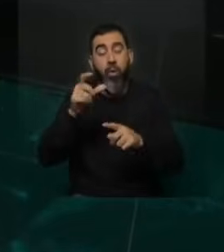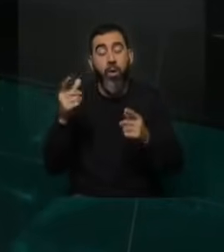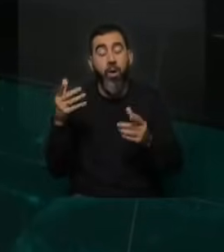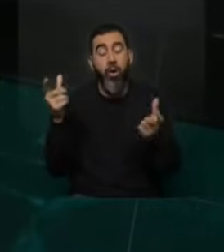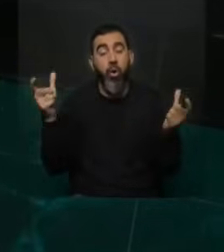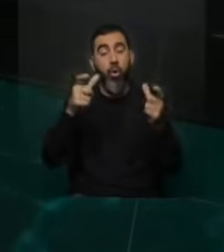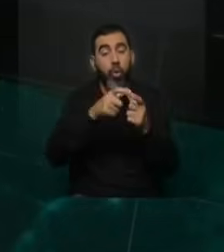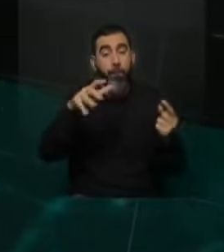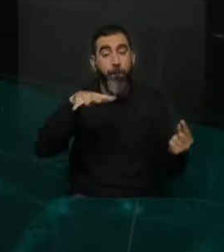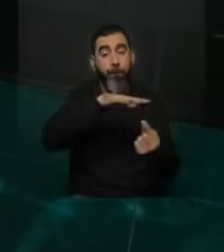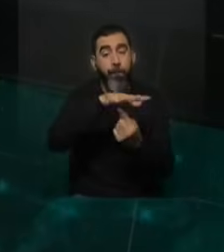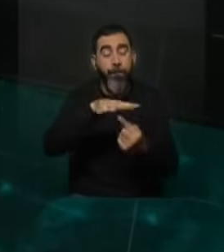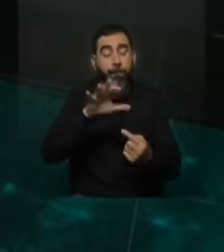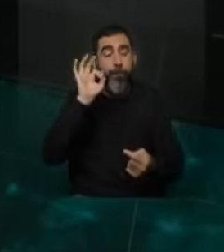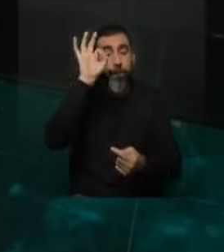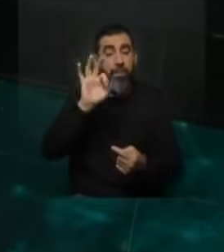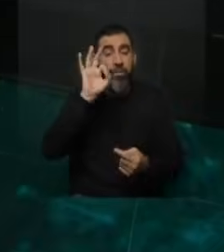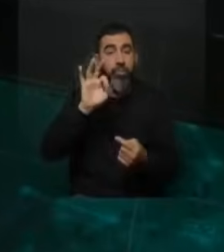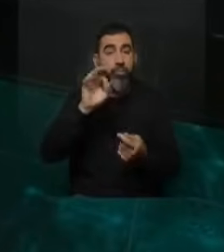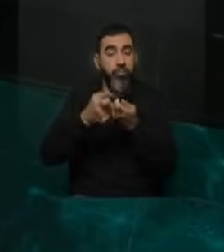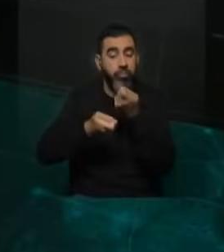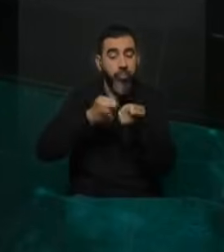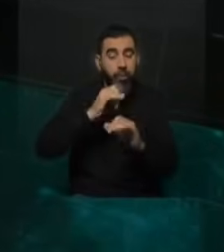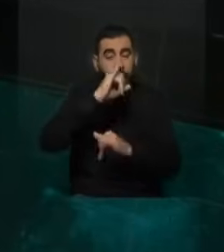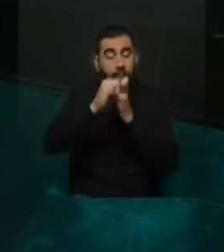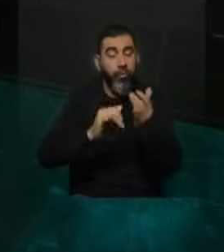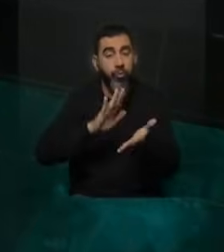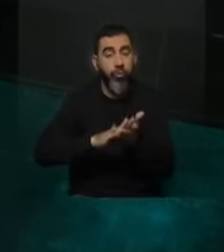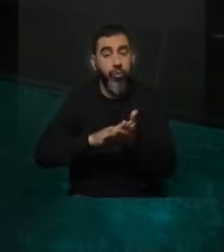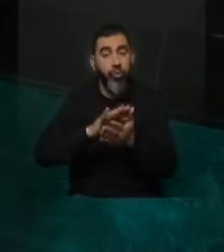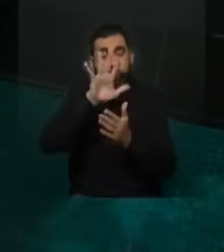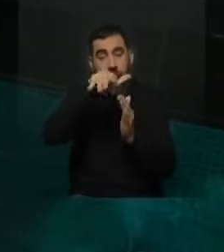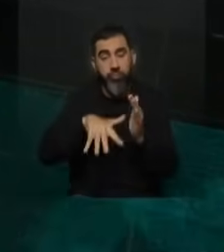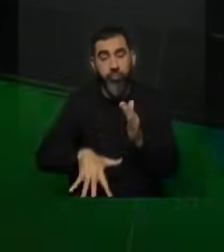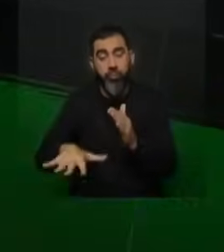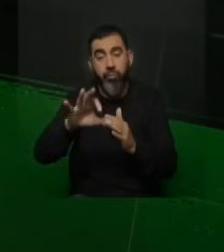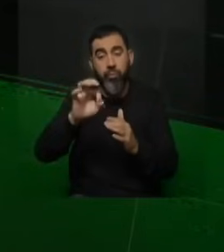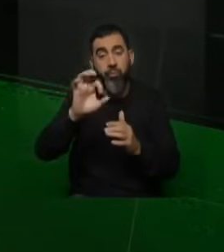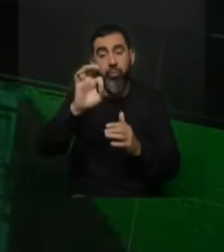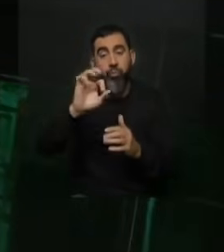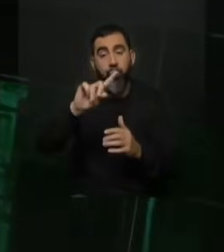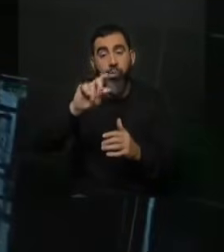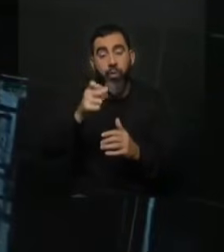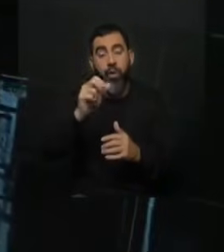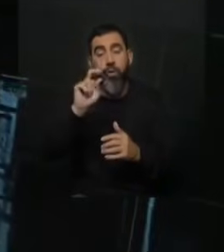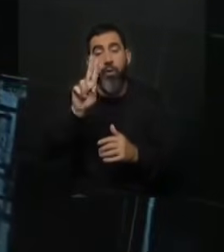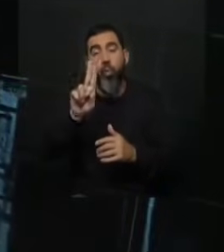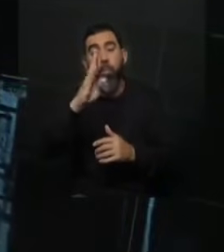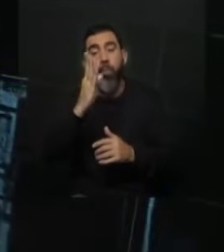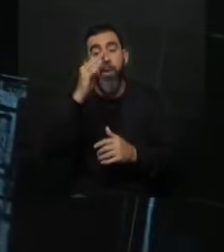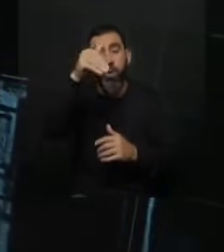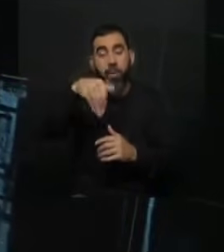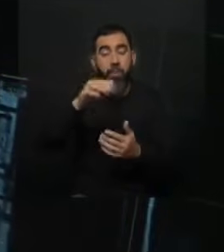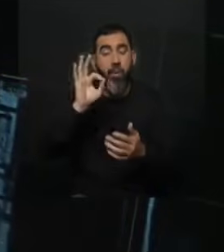ambiente de la cámara alta del senado Para aportar información sobre el derrame de soda cáustica de la planta de upm ubicada como